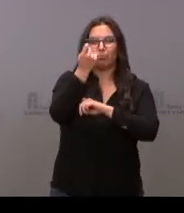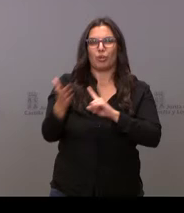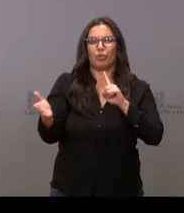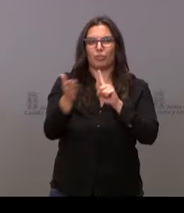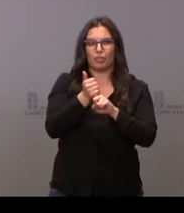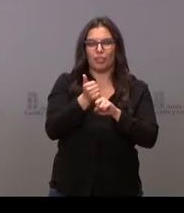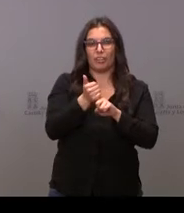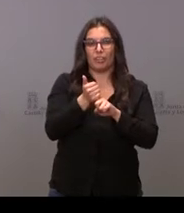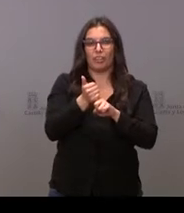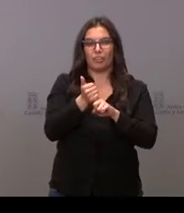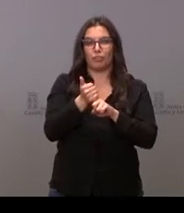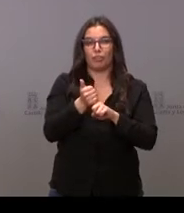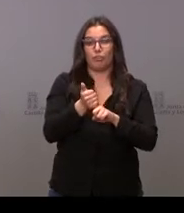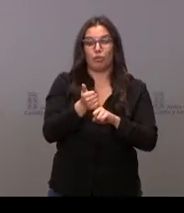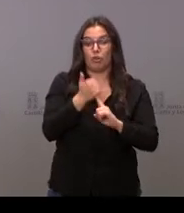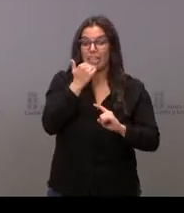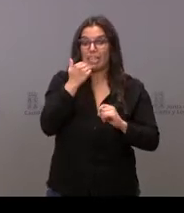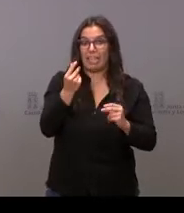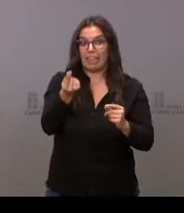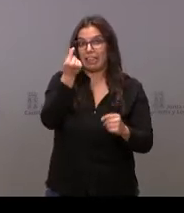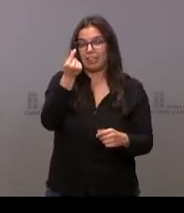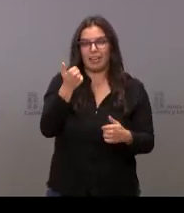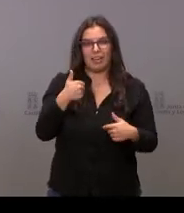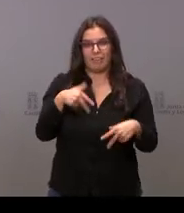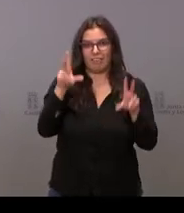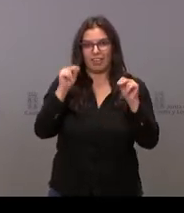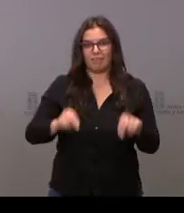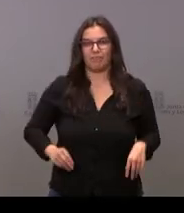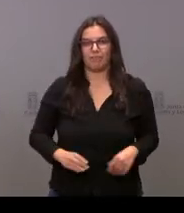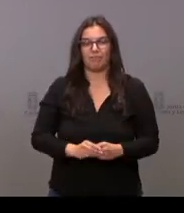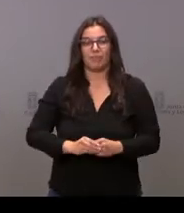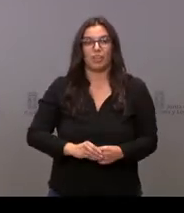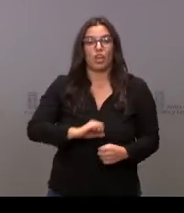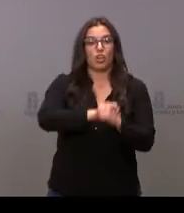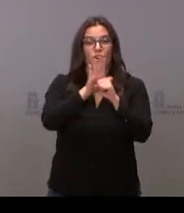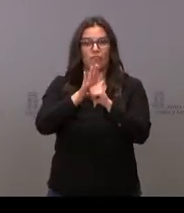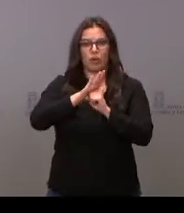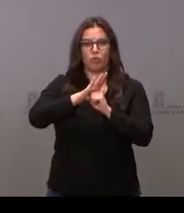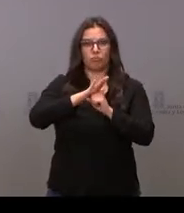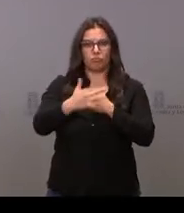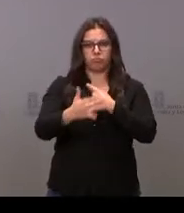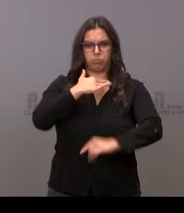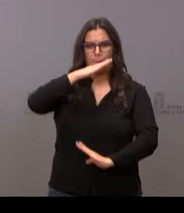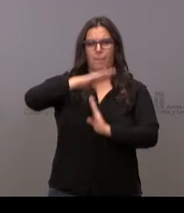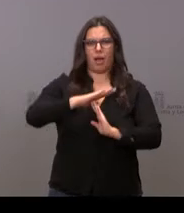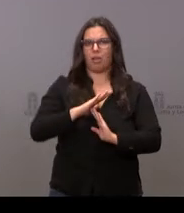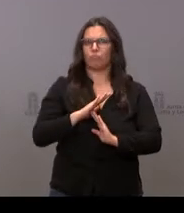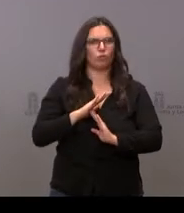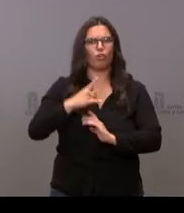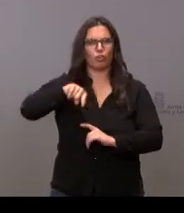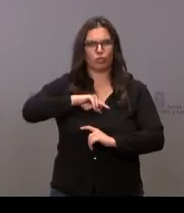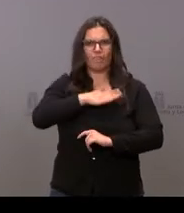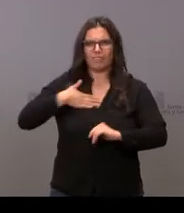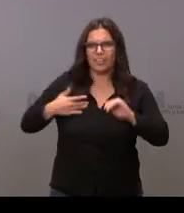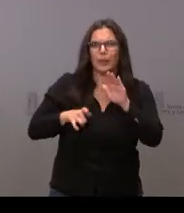no lo hemos conseguido el coronavirus no nos ha detenido en nuestros planes de expansión